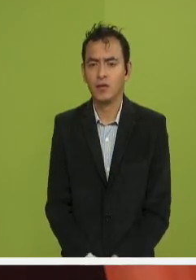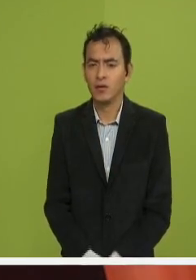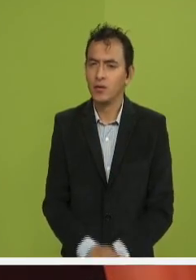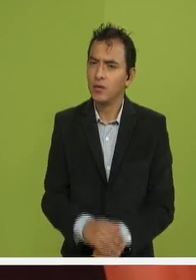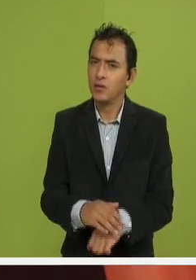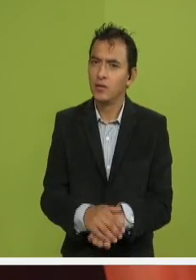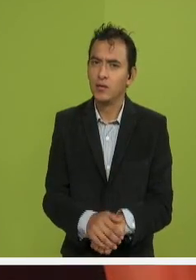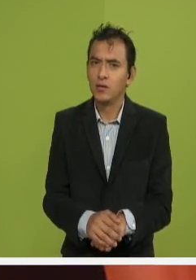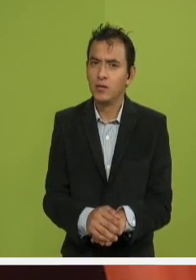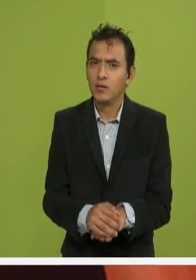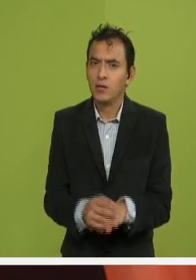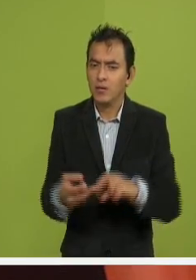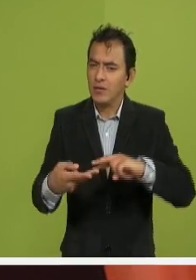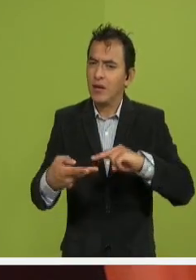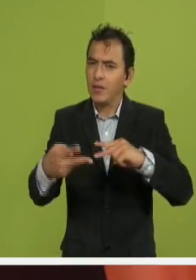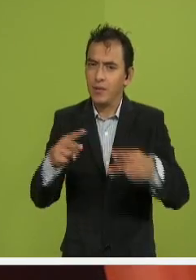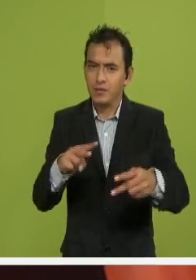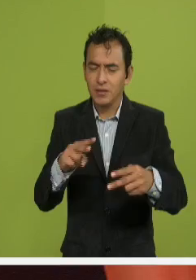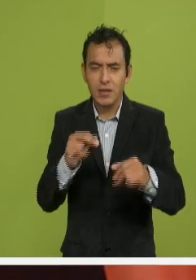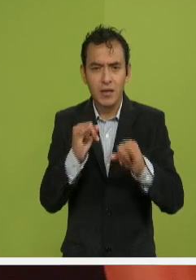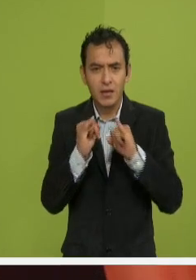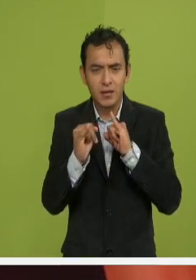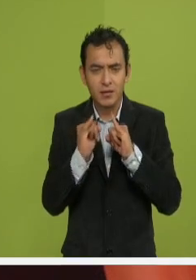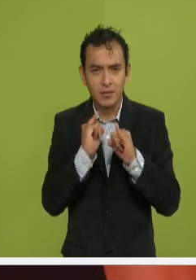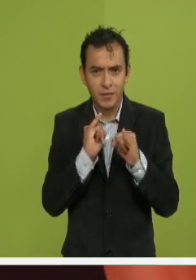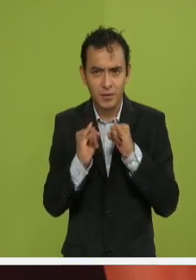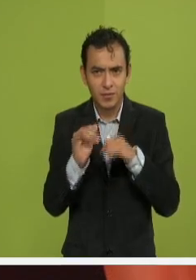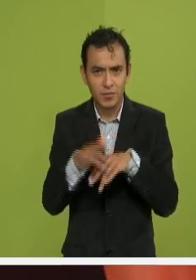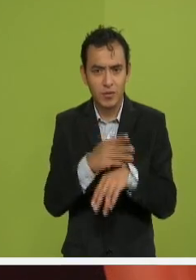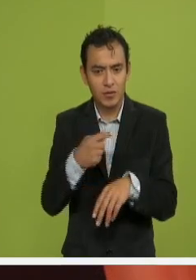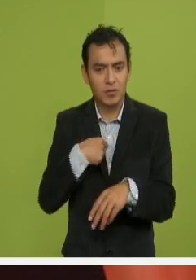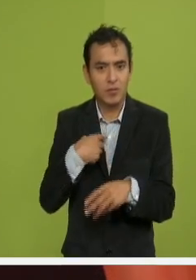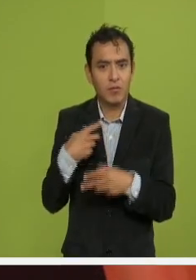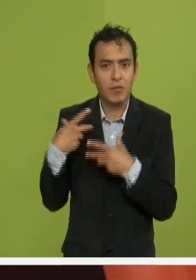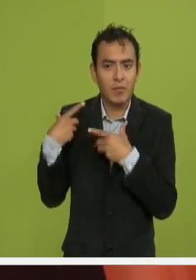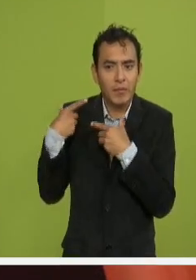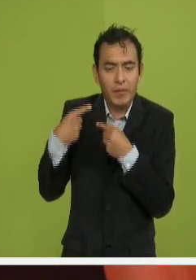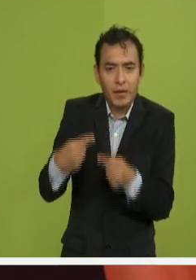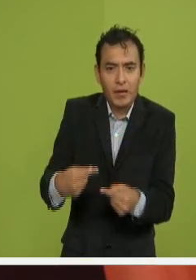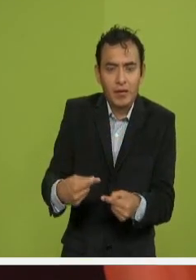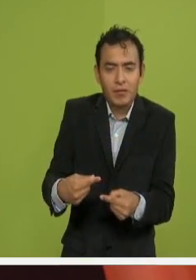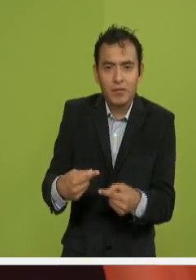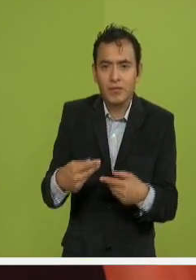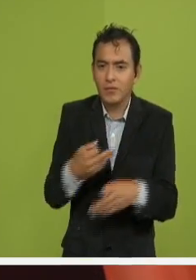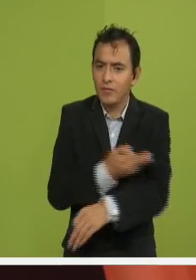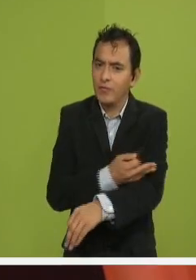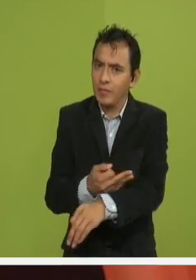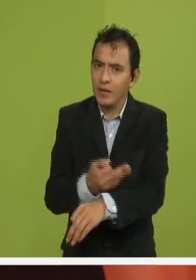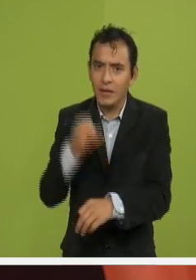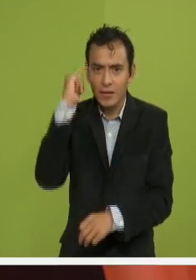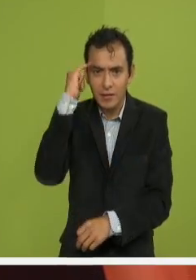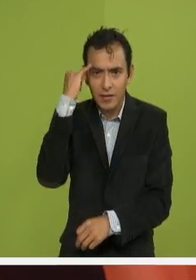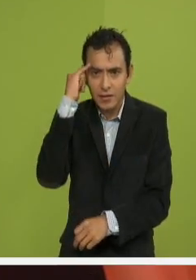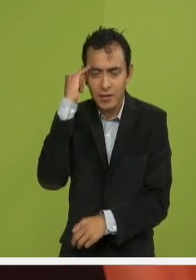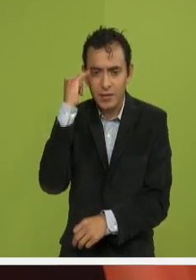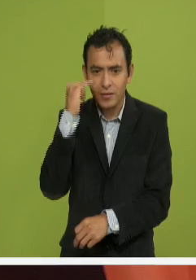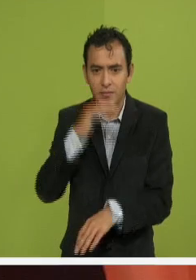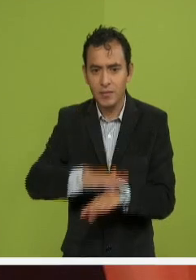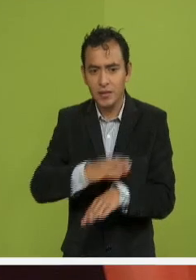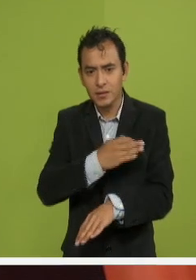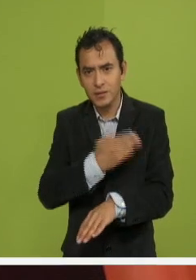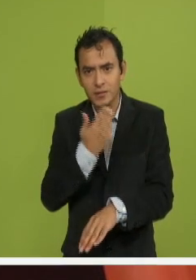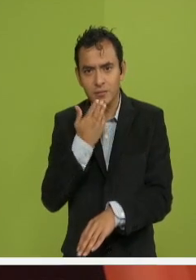sería a la inversa la interpretación, porque yo provengo de una familia indígena. Más bien el esfuerzo